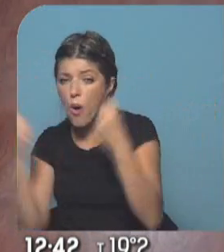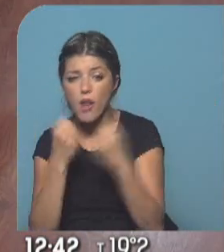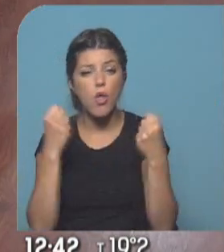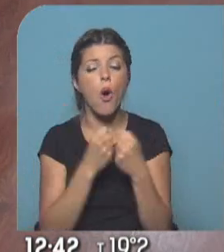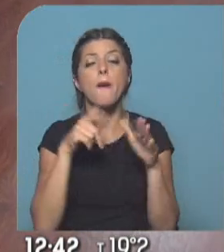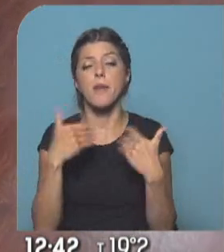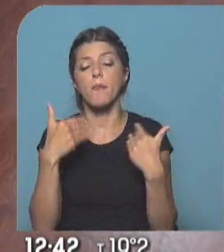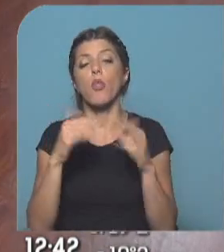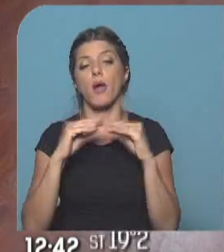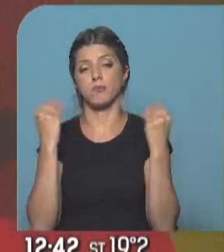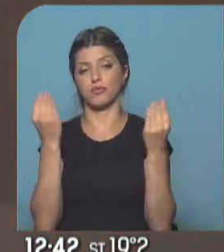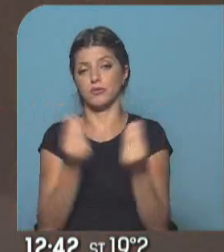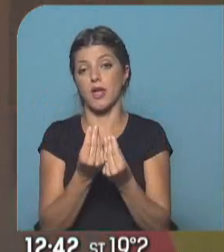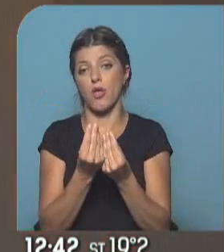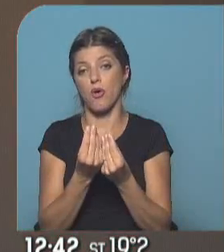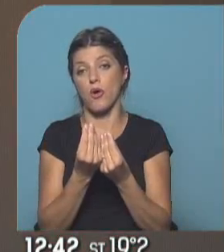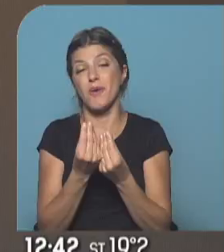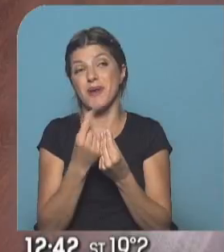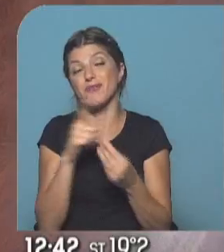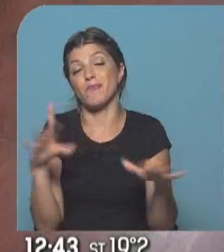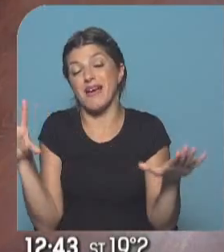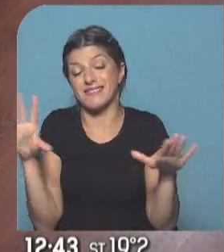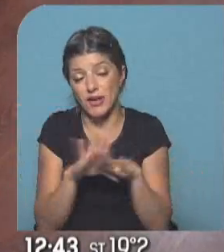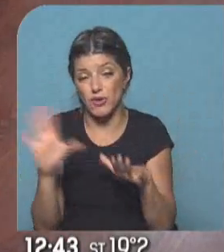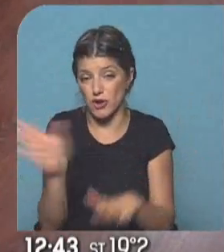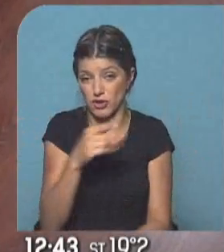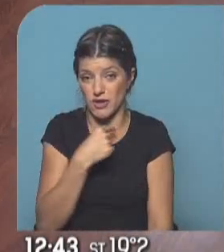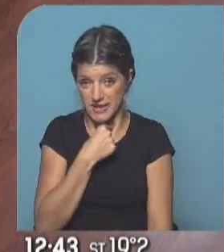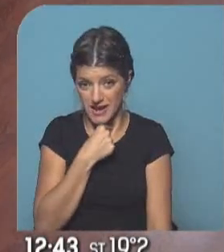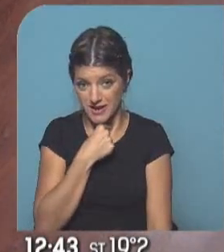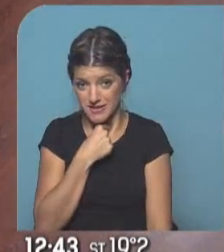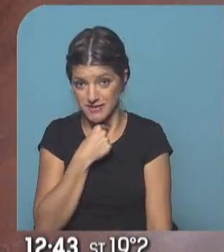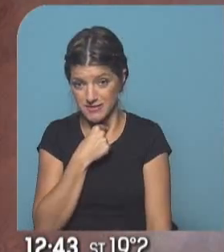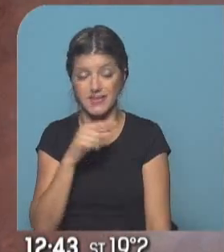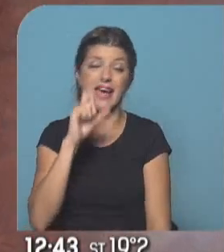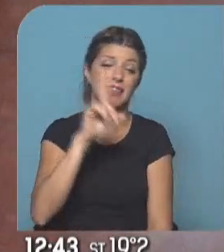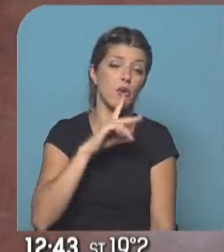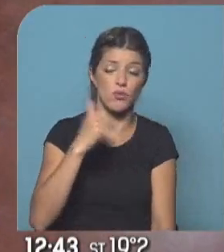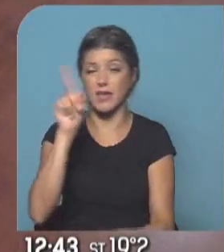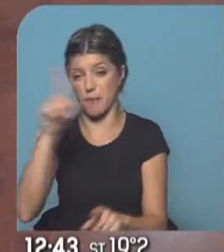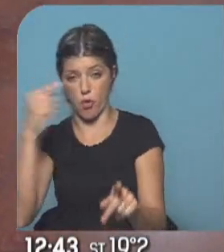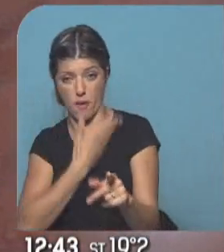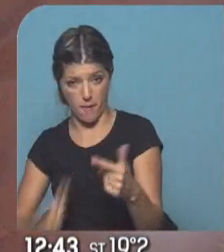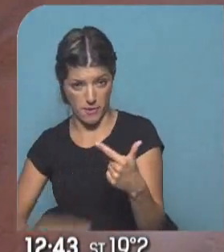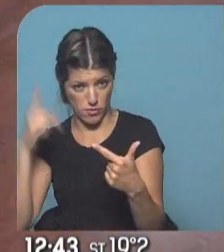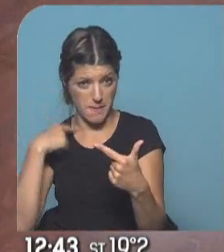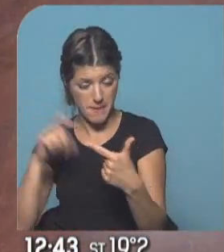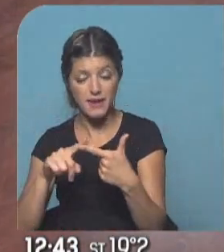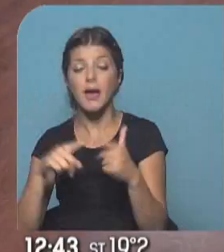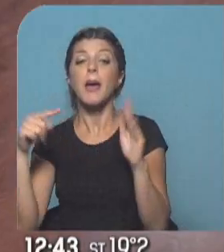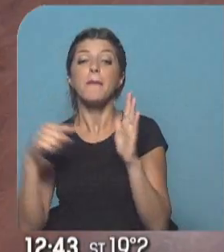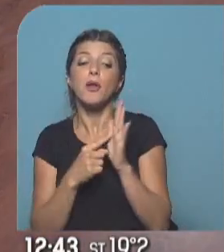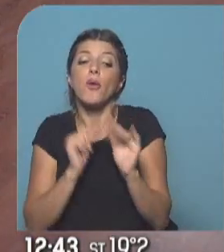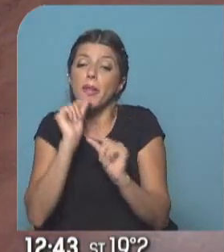resultado quizás no ideal, un subóptimo, digamos, que no es el ideal ni de los catalanes ni del gobierno español, pero con el cual se puede construir